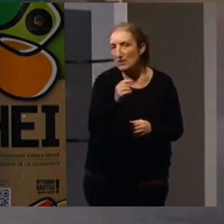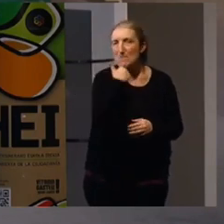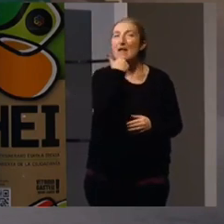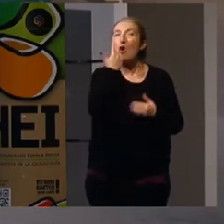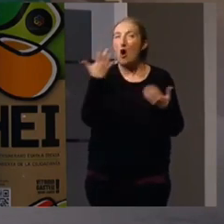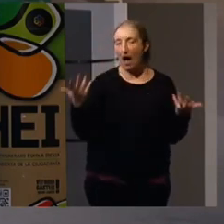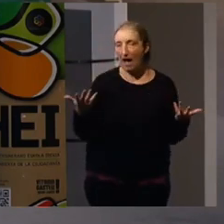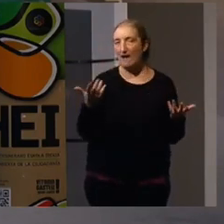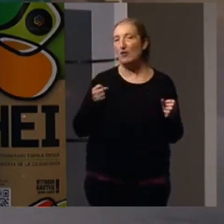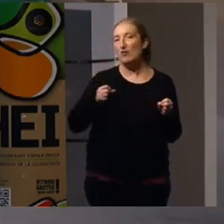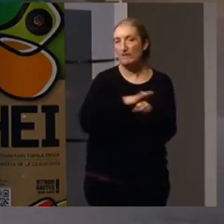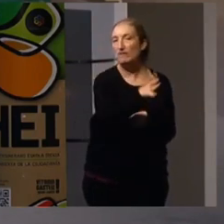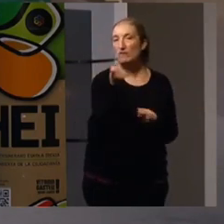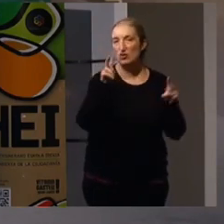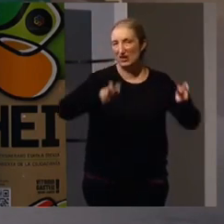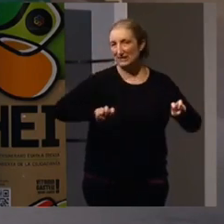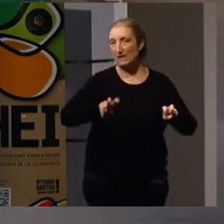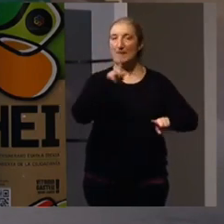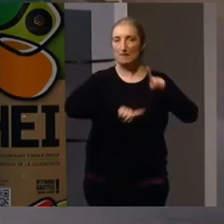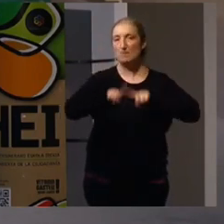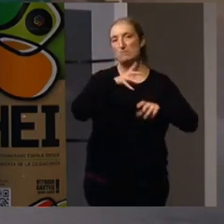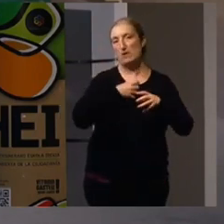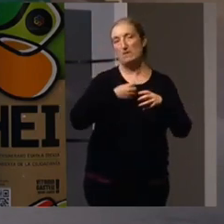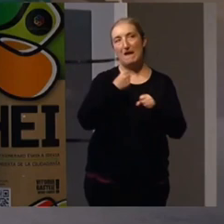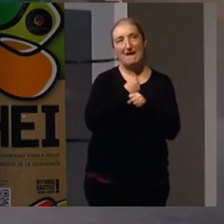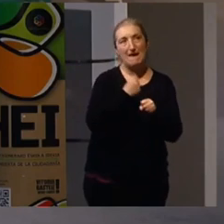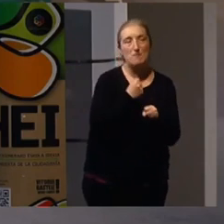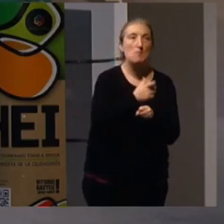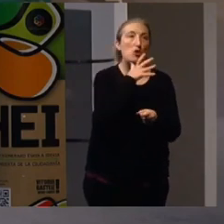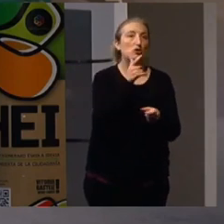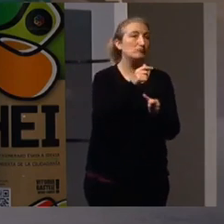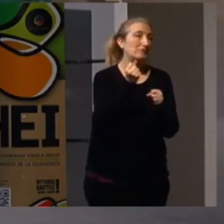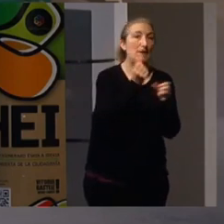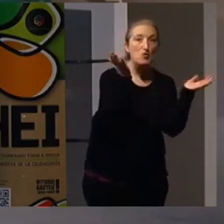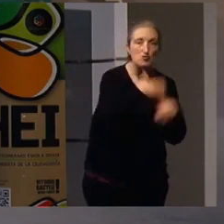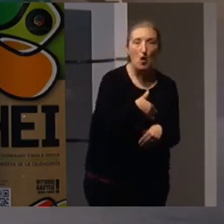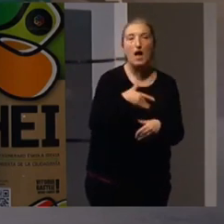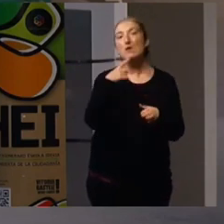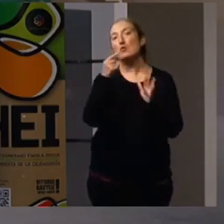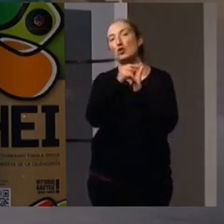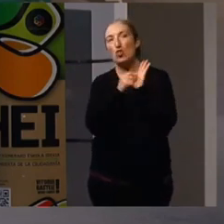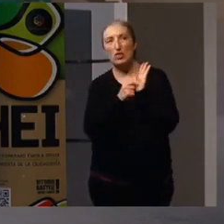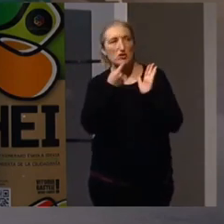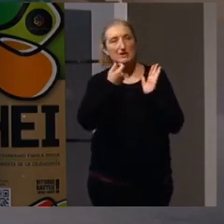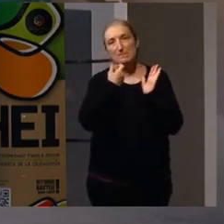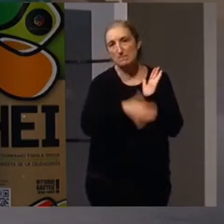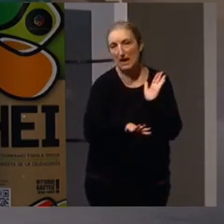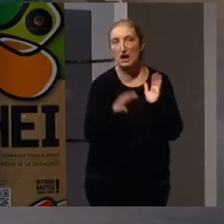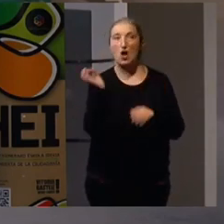un agravante, de precariedad laboral, ¿no? Ya sea por ausencia de trabajo, ya sea por malas condiciones laborales, ya